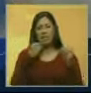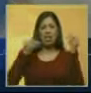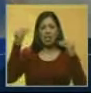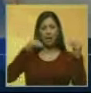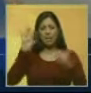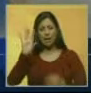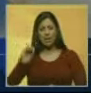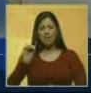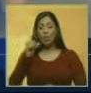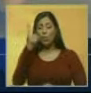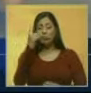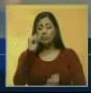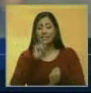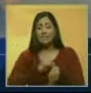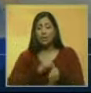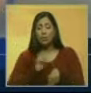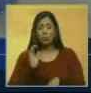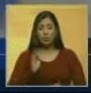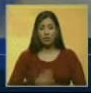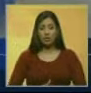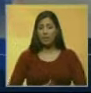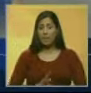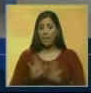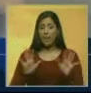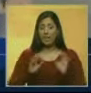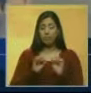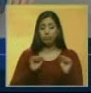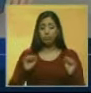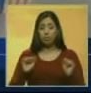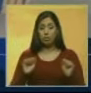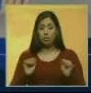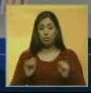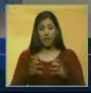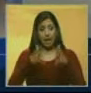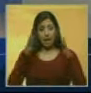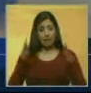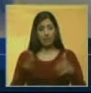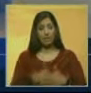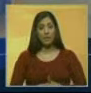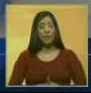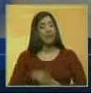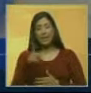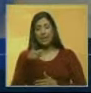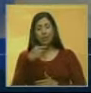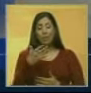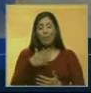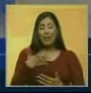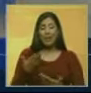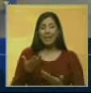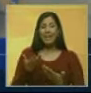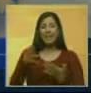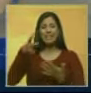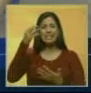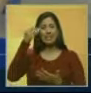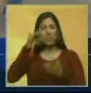o cual cosa. En un segundo. Eso es una potencialidad gigantesca. Eso nos sirve entonces